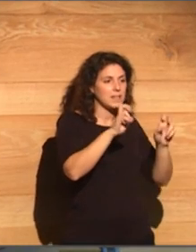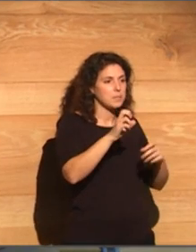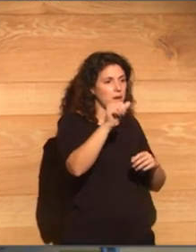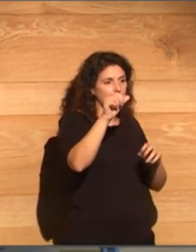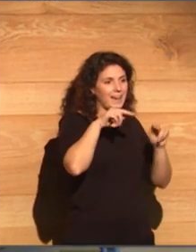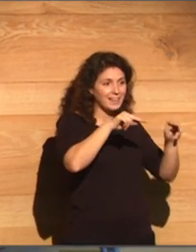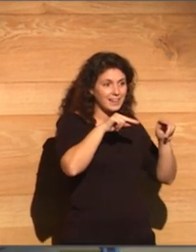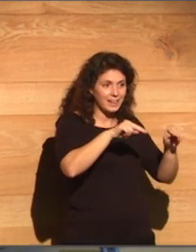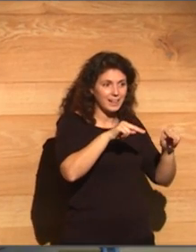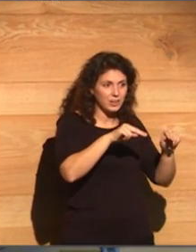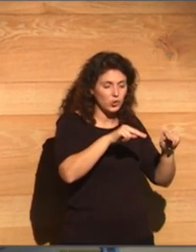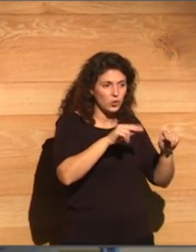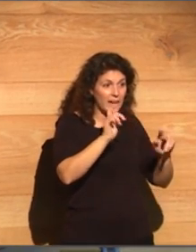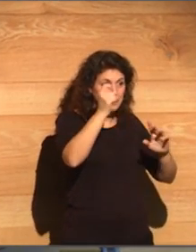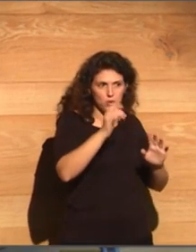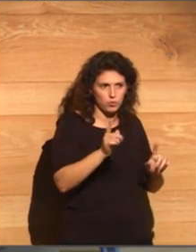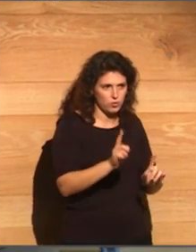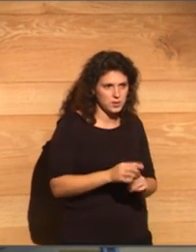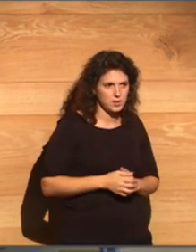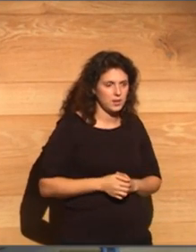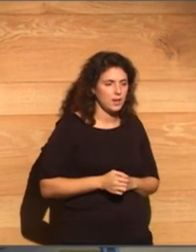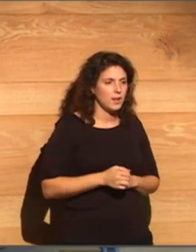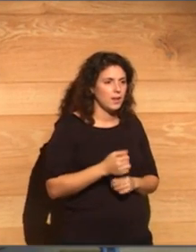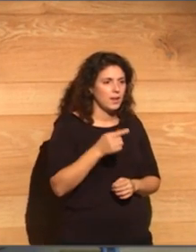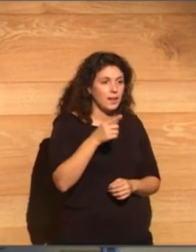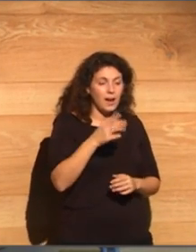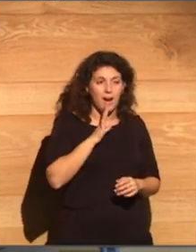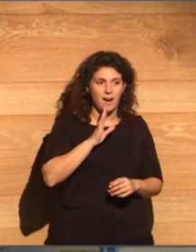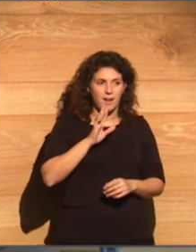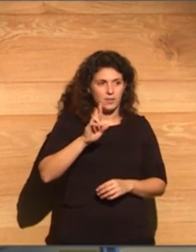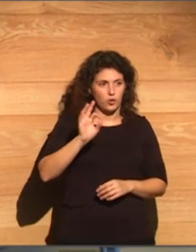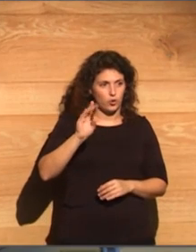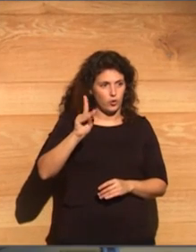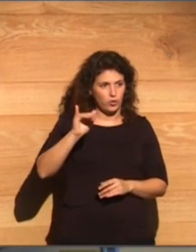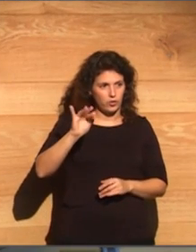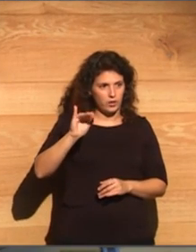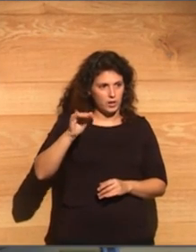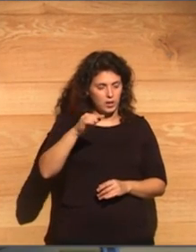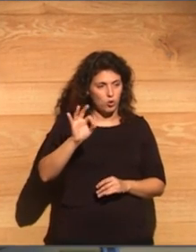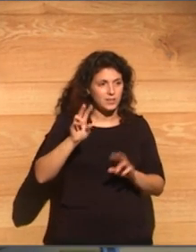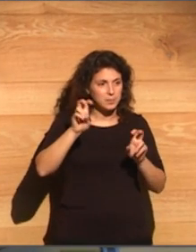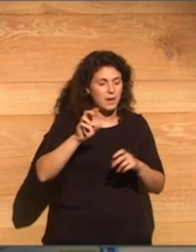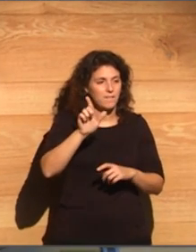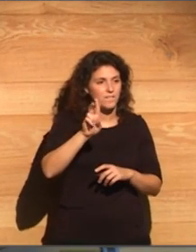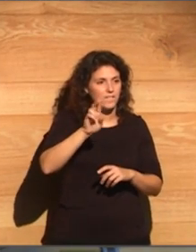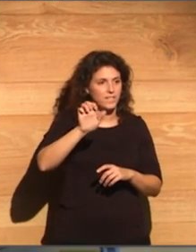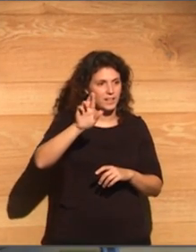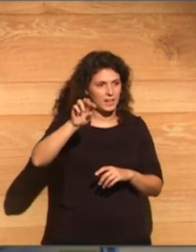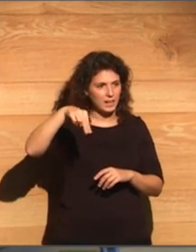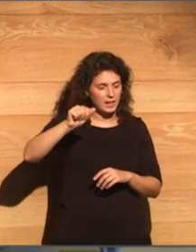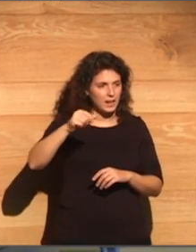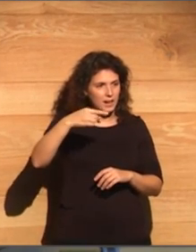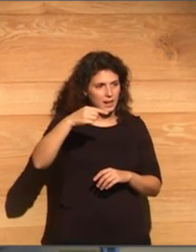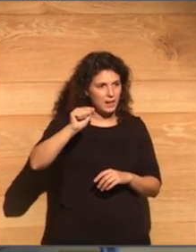tal, no es épica, claro. No tiene... Bueno, es un poco lo que estaba diciendo Rodrigo. El propio Berlanga se vanagloriaba de haber conseguido